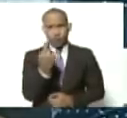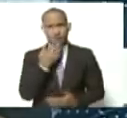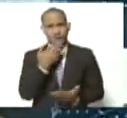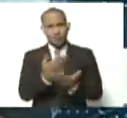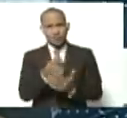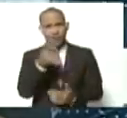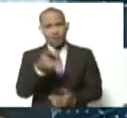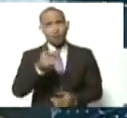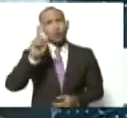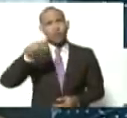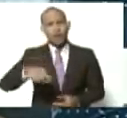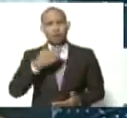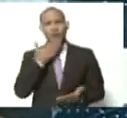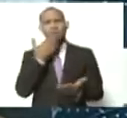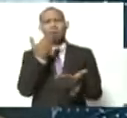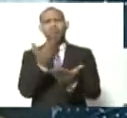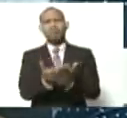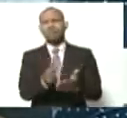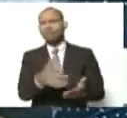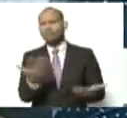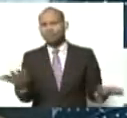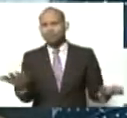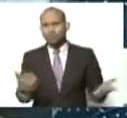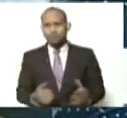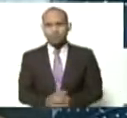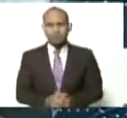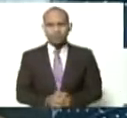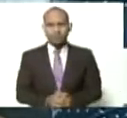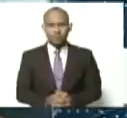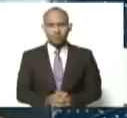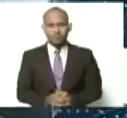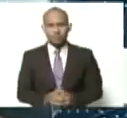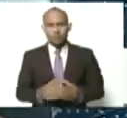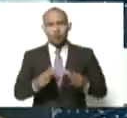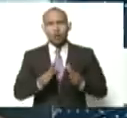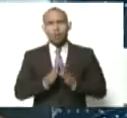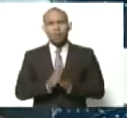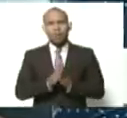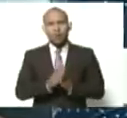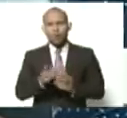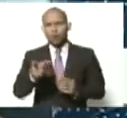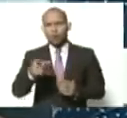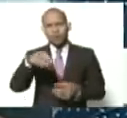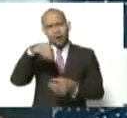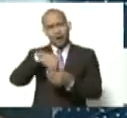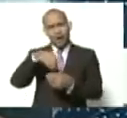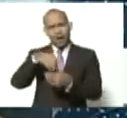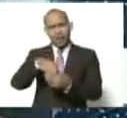pedido eso, le habían solicitado también que inutilizara una base de radares que se encuentra